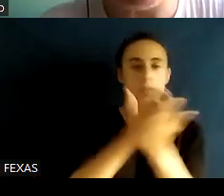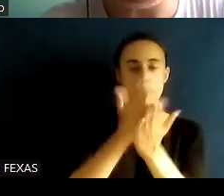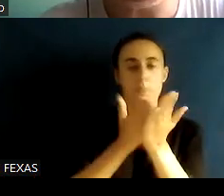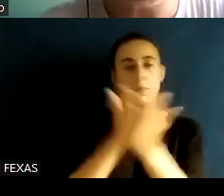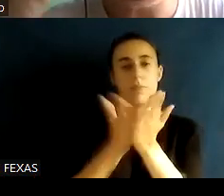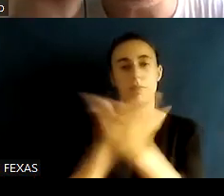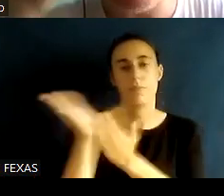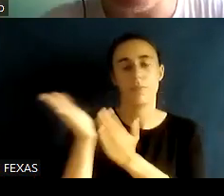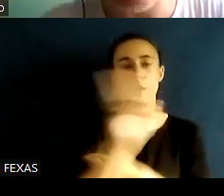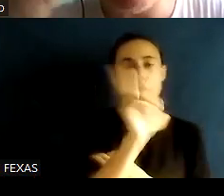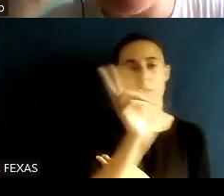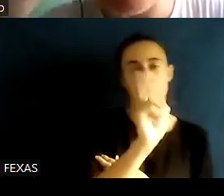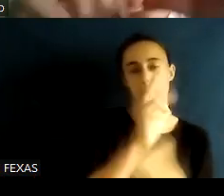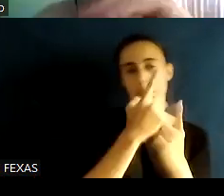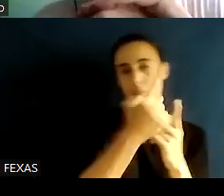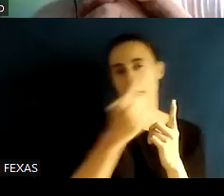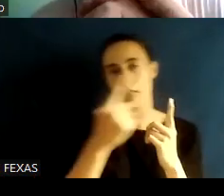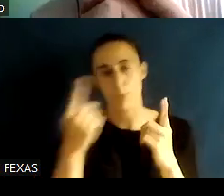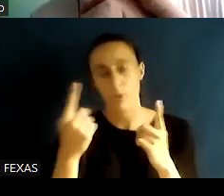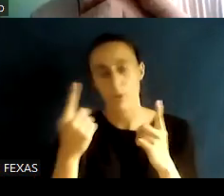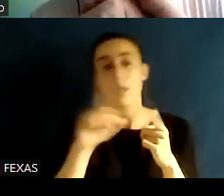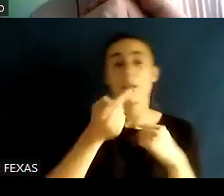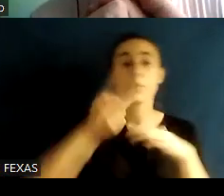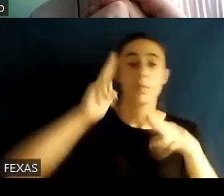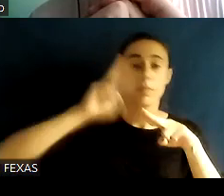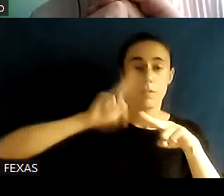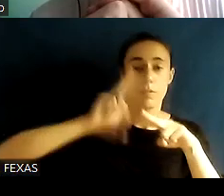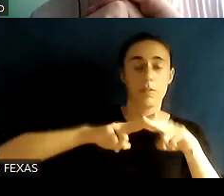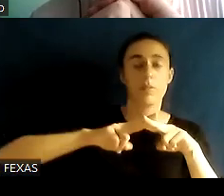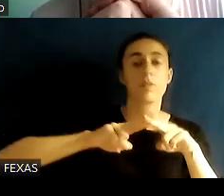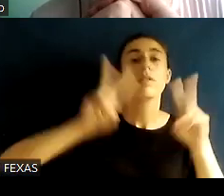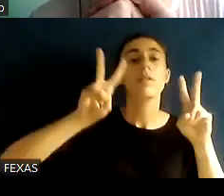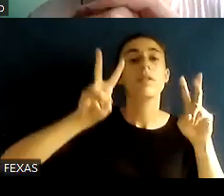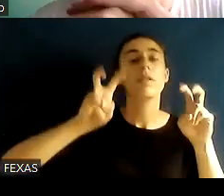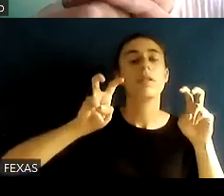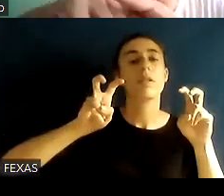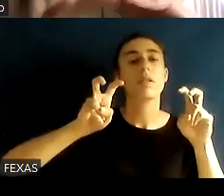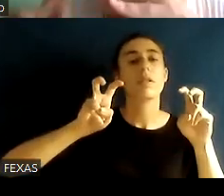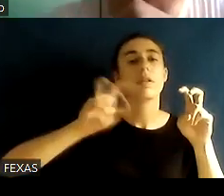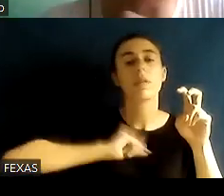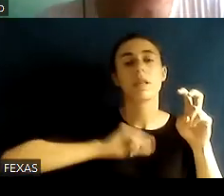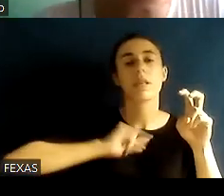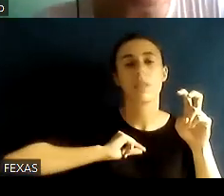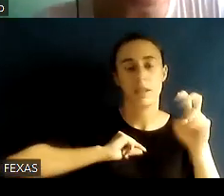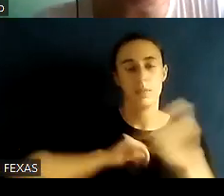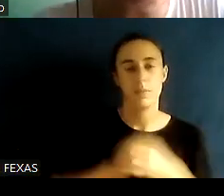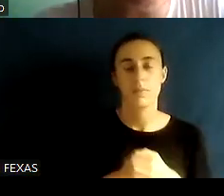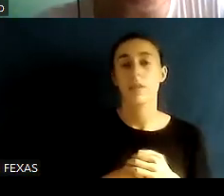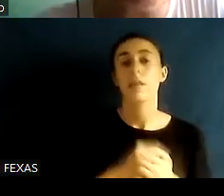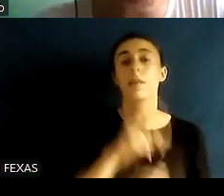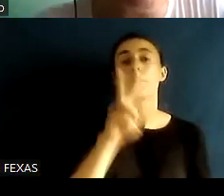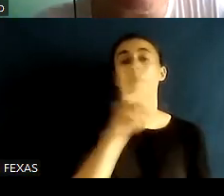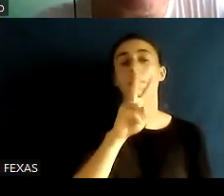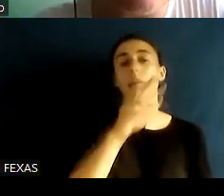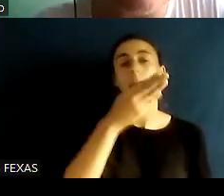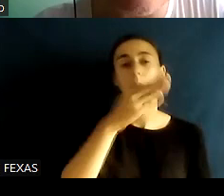las vitaminas, pero os he resaltado en negrita lo que tiene que ver con el estado del ánimo. La vitamina B1 o tiamina recibe el